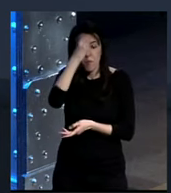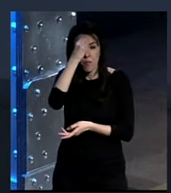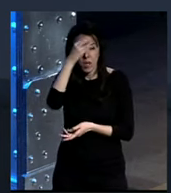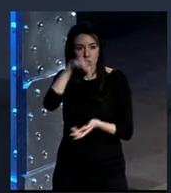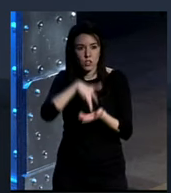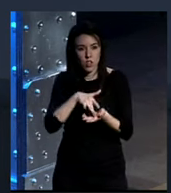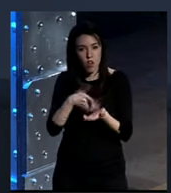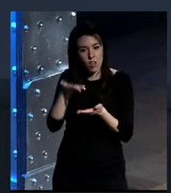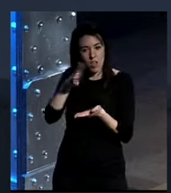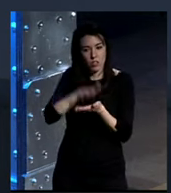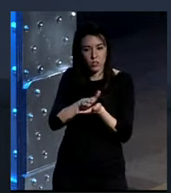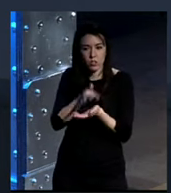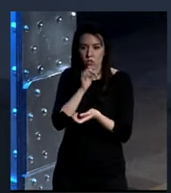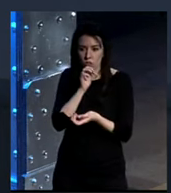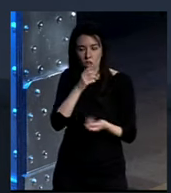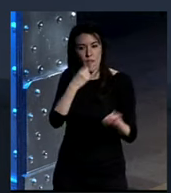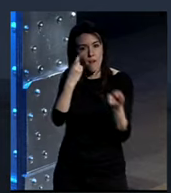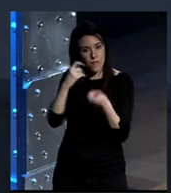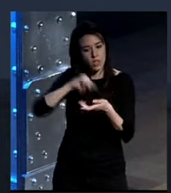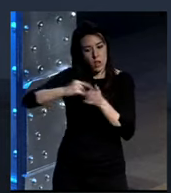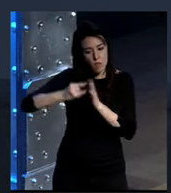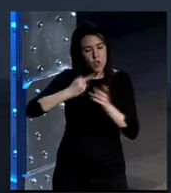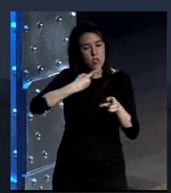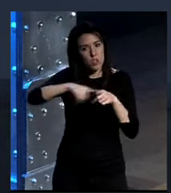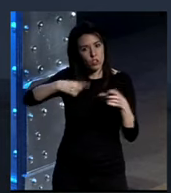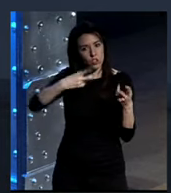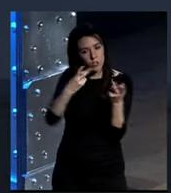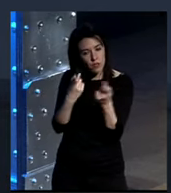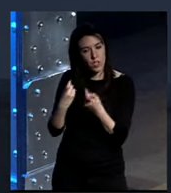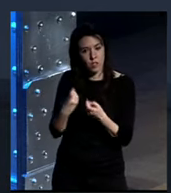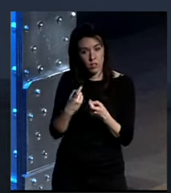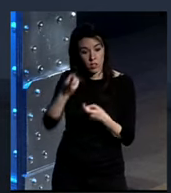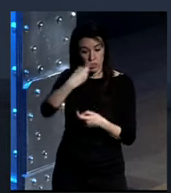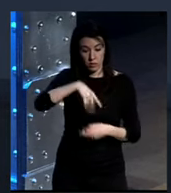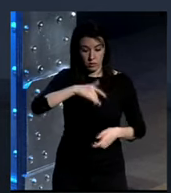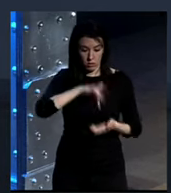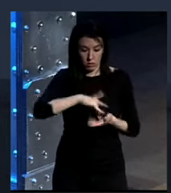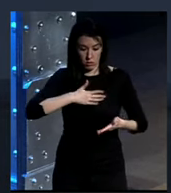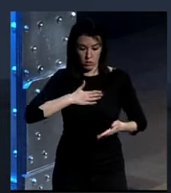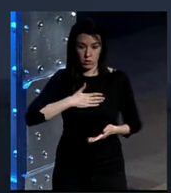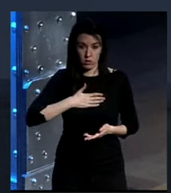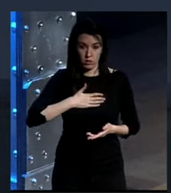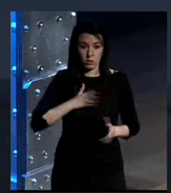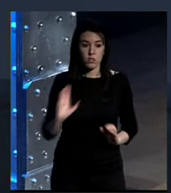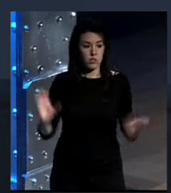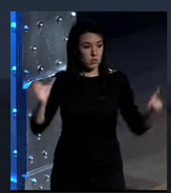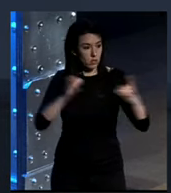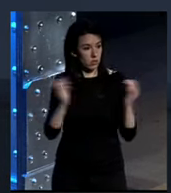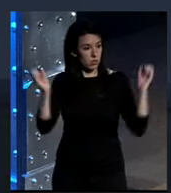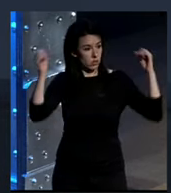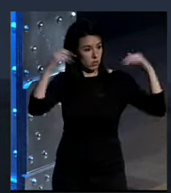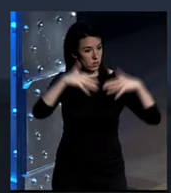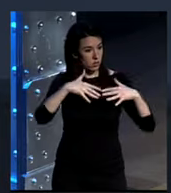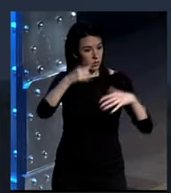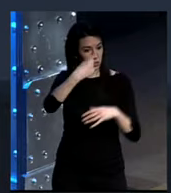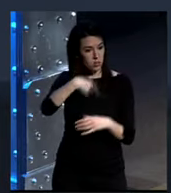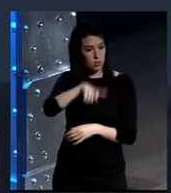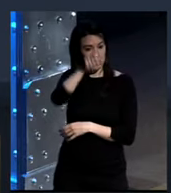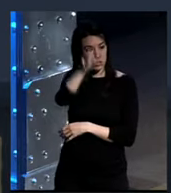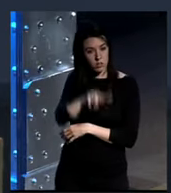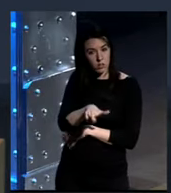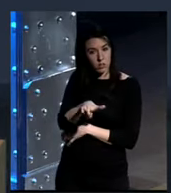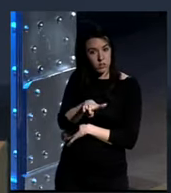nos ha ido cuando todavía tenía un montón de proyectos. Nosotros, los que estamos aquí y nos hemos juntado, somos personas que por una